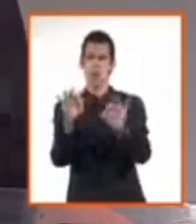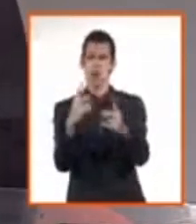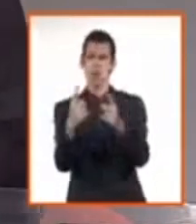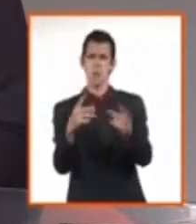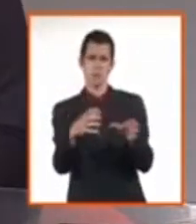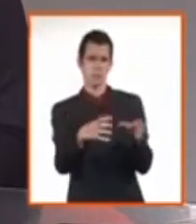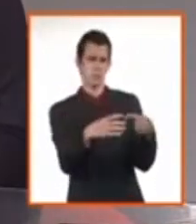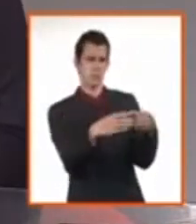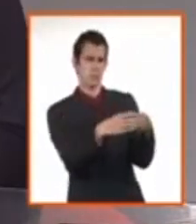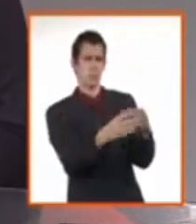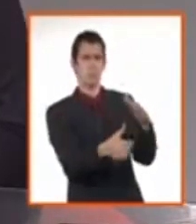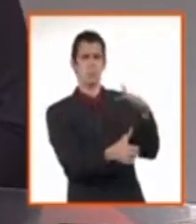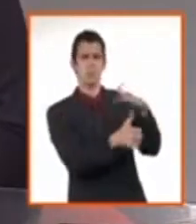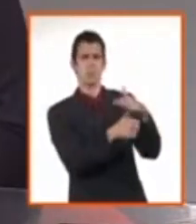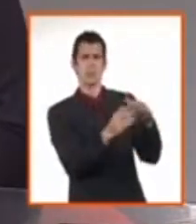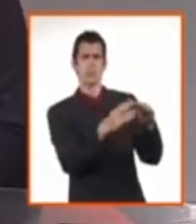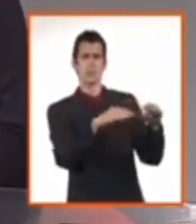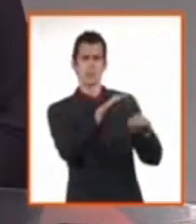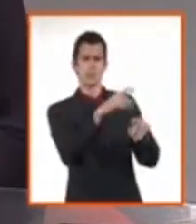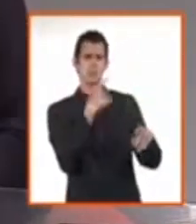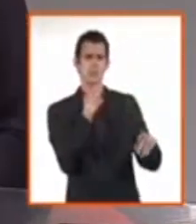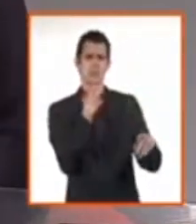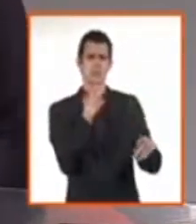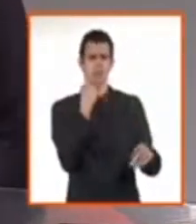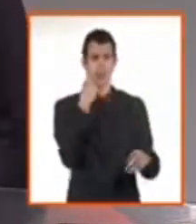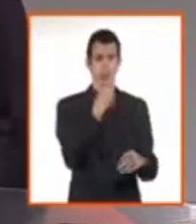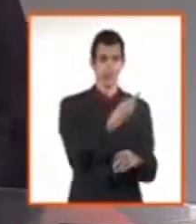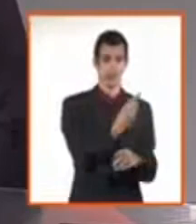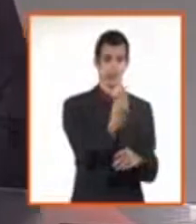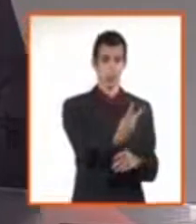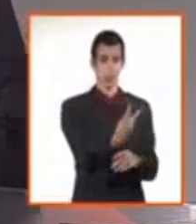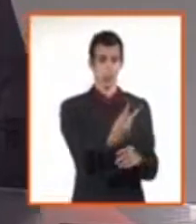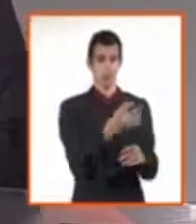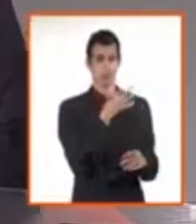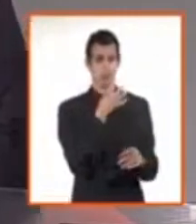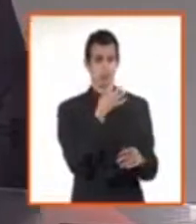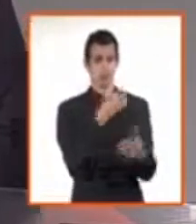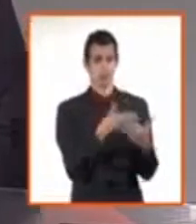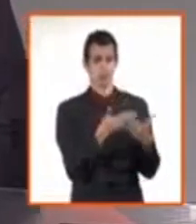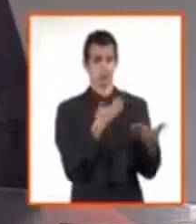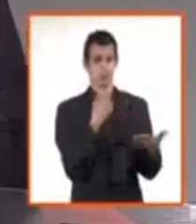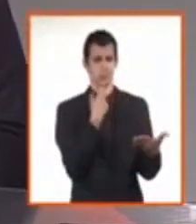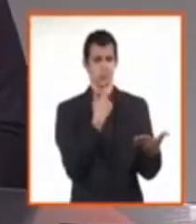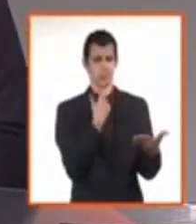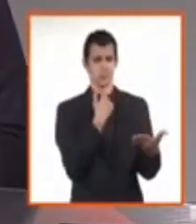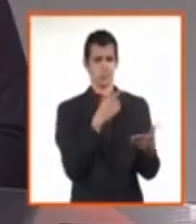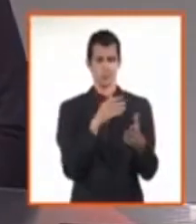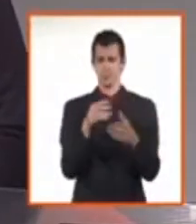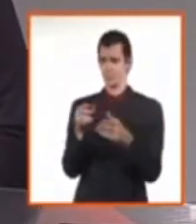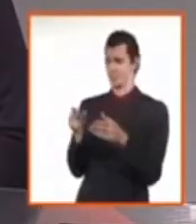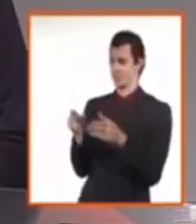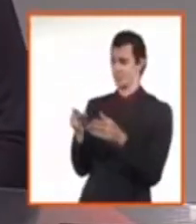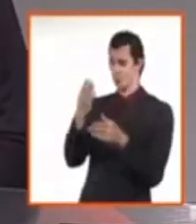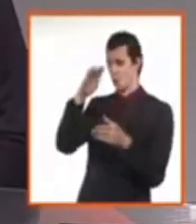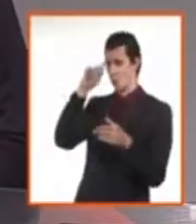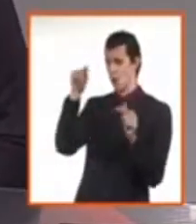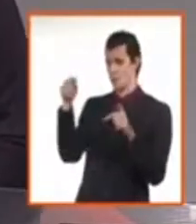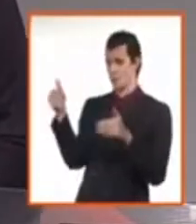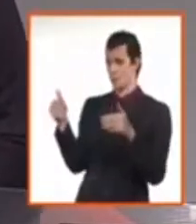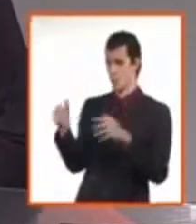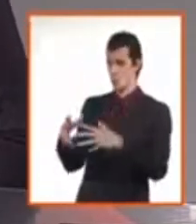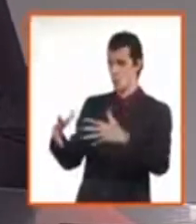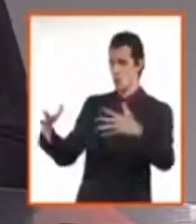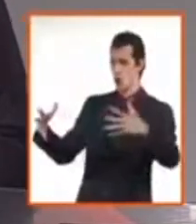el resto de la gente y triste también por esas declaraciones es por esas declaraciones porque